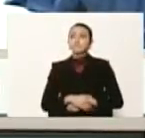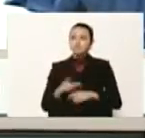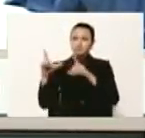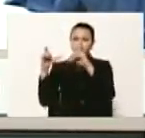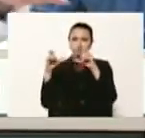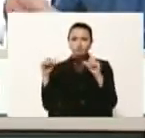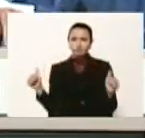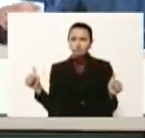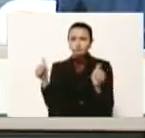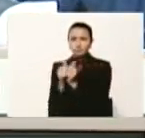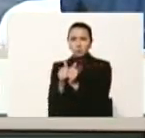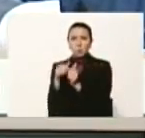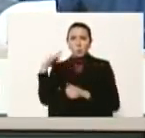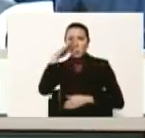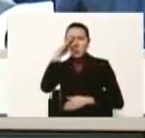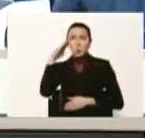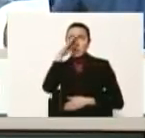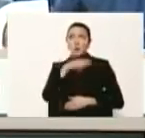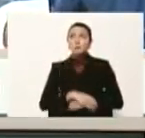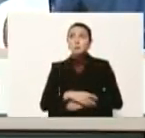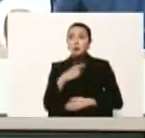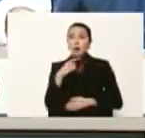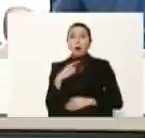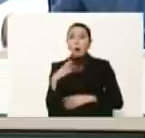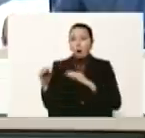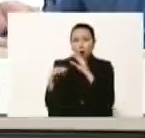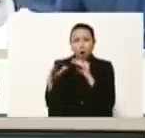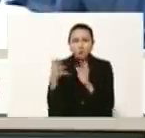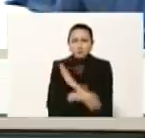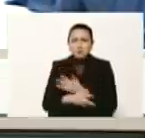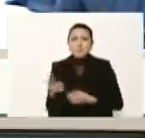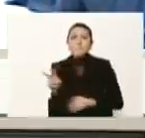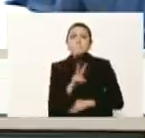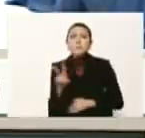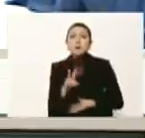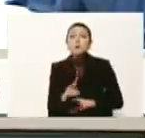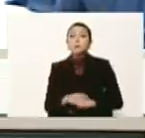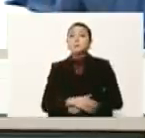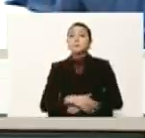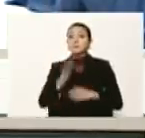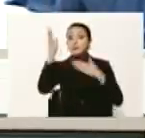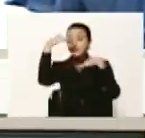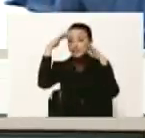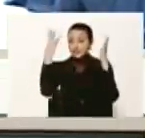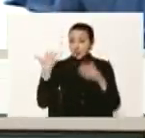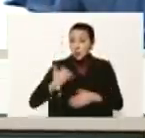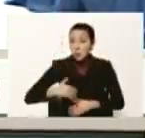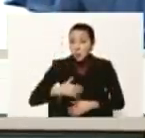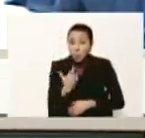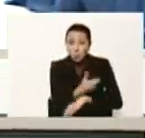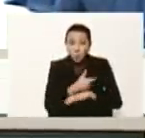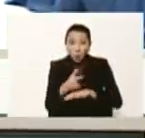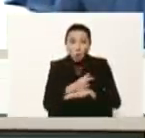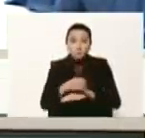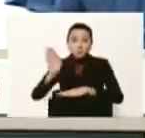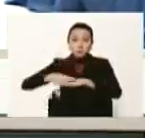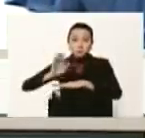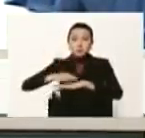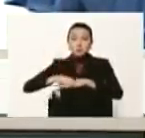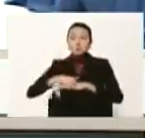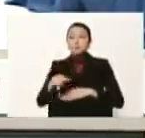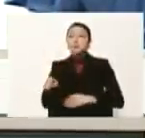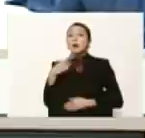Bolsonaro. Hablan de Venezuela. Atención Argentina, gobierno argentino. Dice